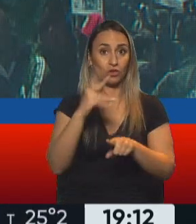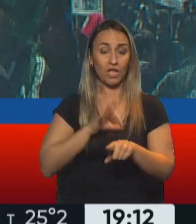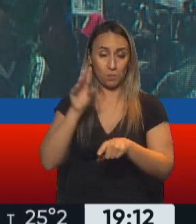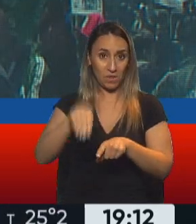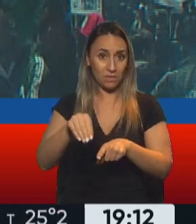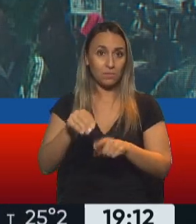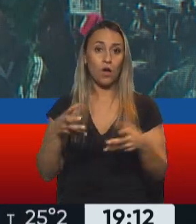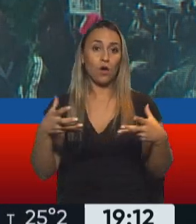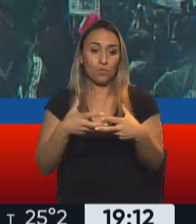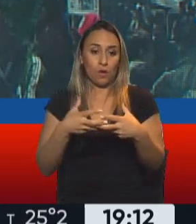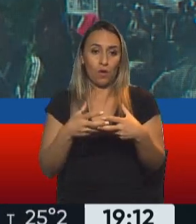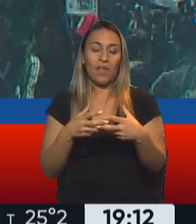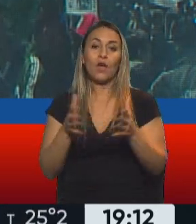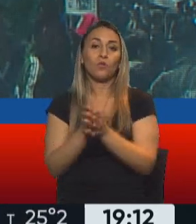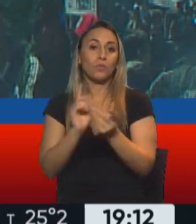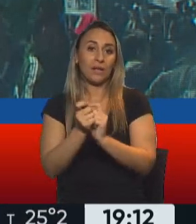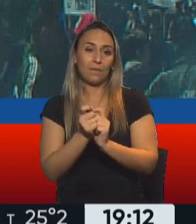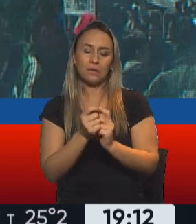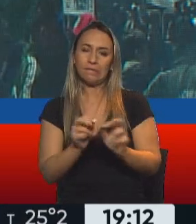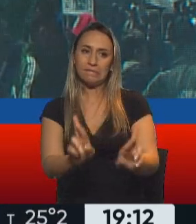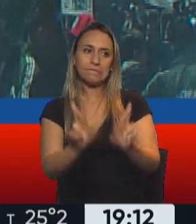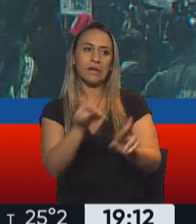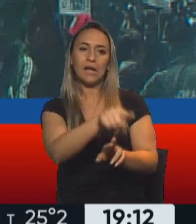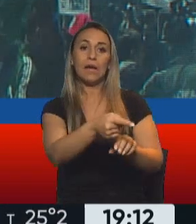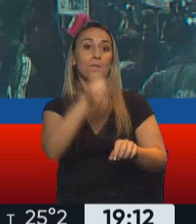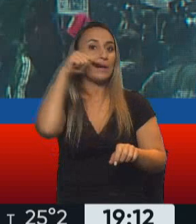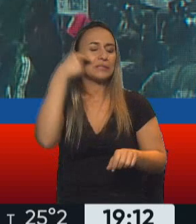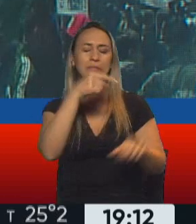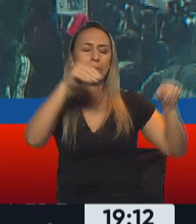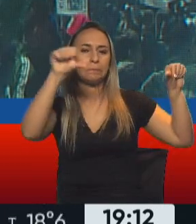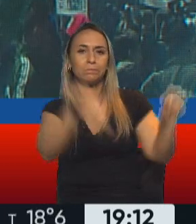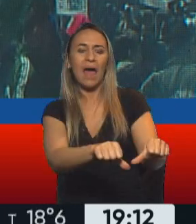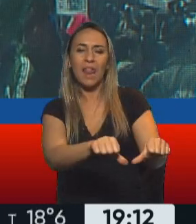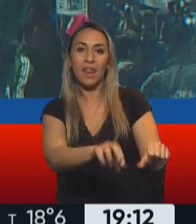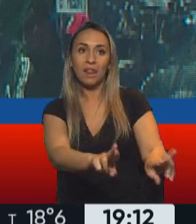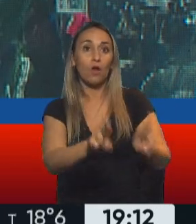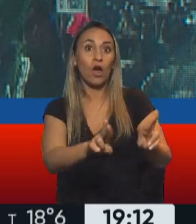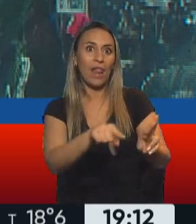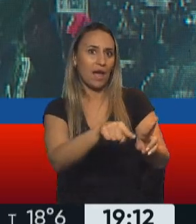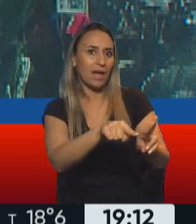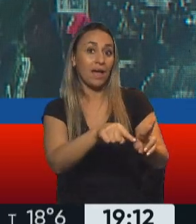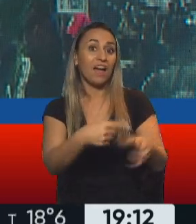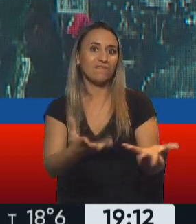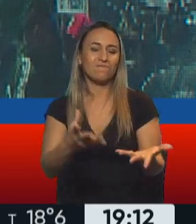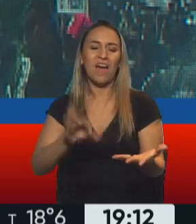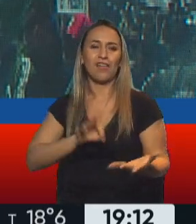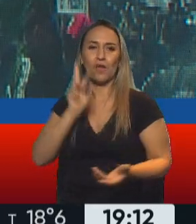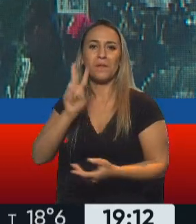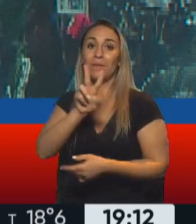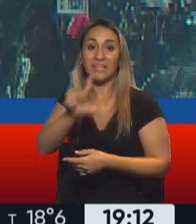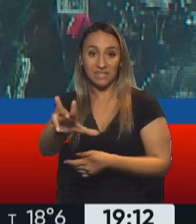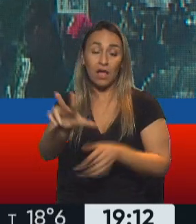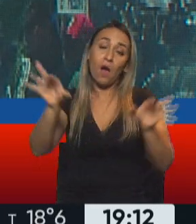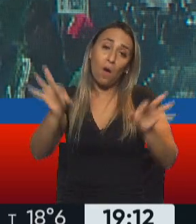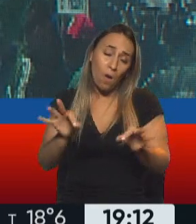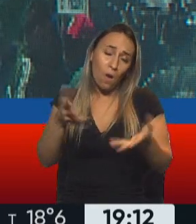estos sectores radicalizados de Juntos por el Cambio es que le vaya tan mal que de alguna manera el 2023 o